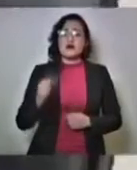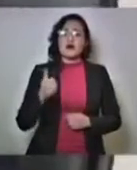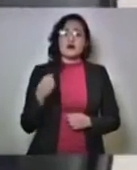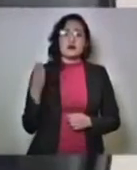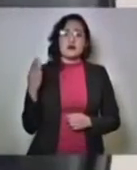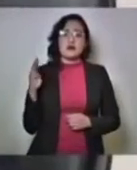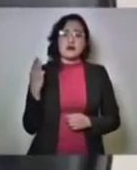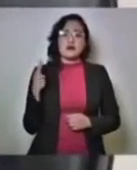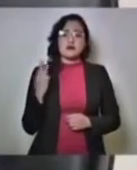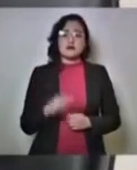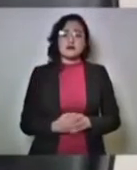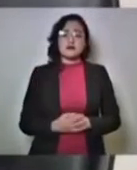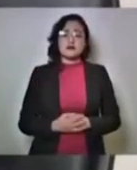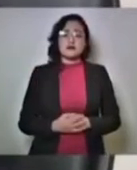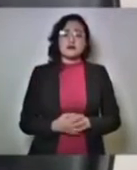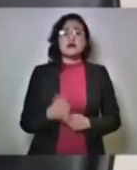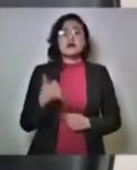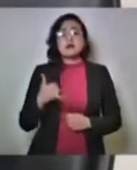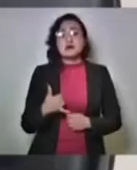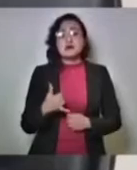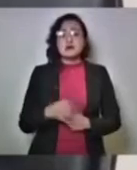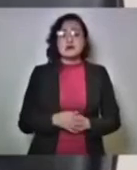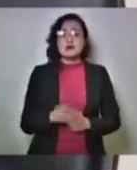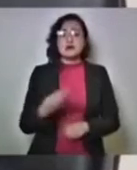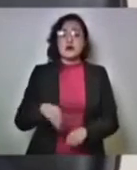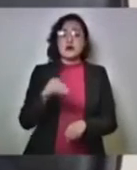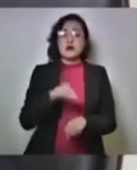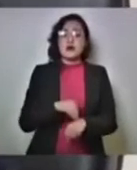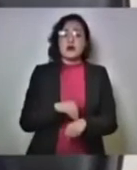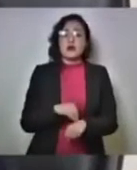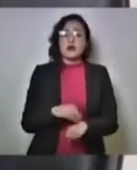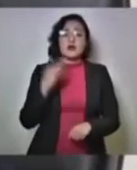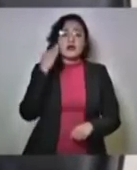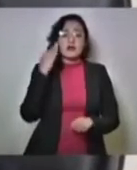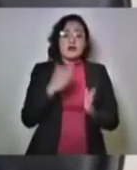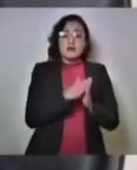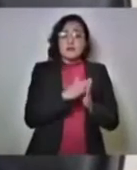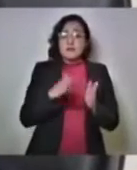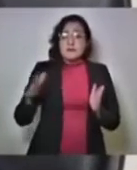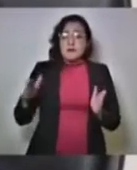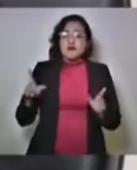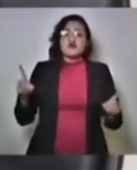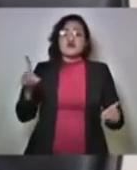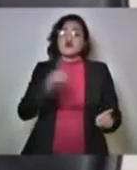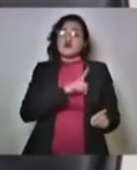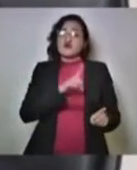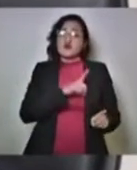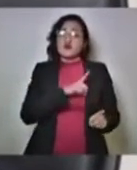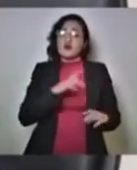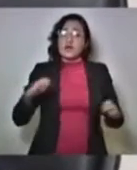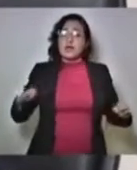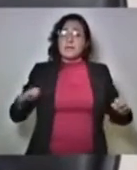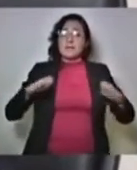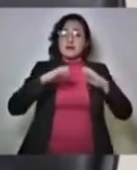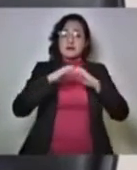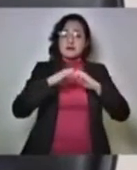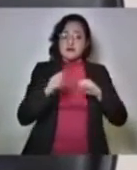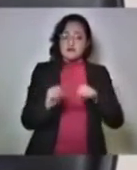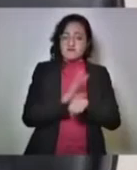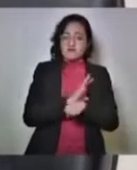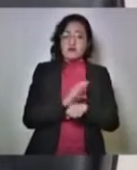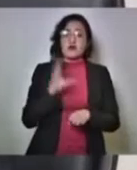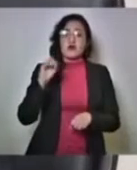14 de mayo y se implementará durante el tiempo que dure la contingencia relativa a